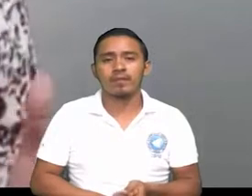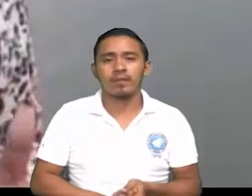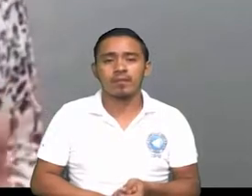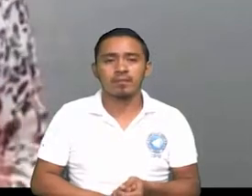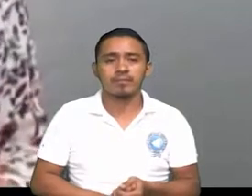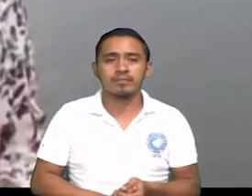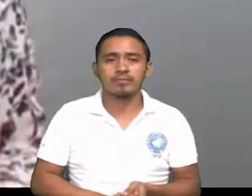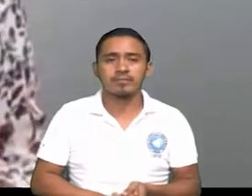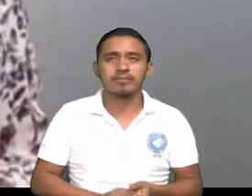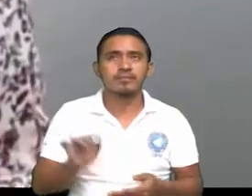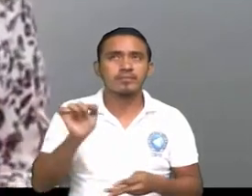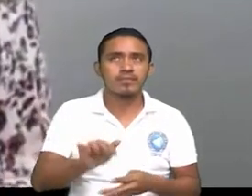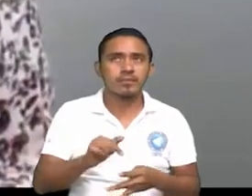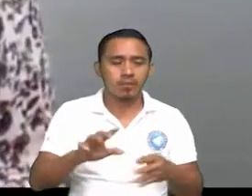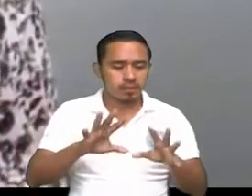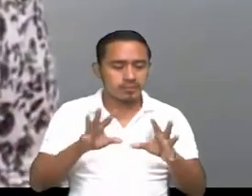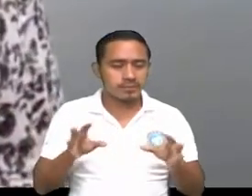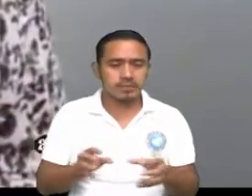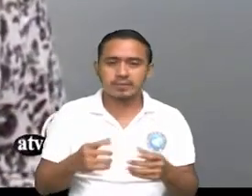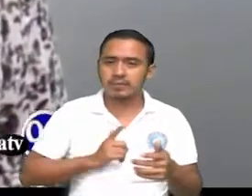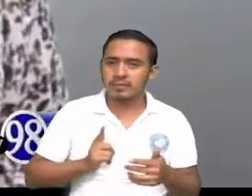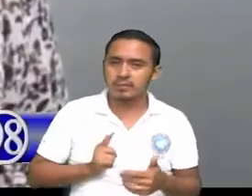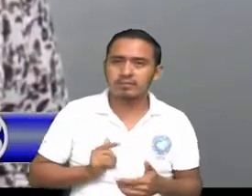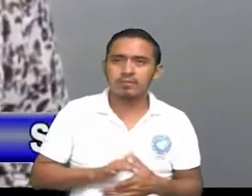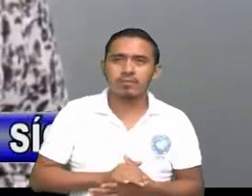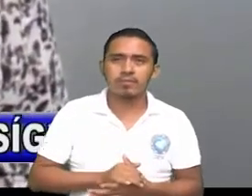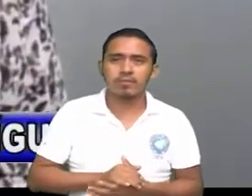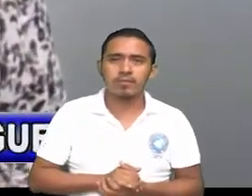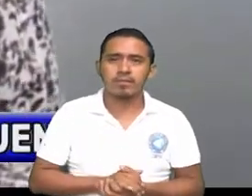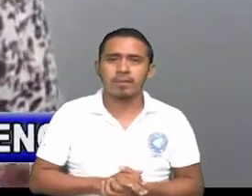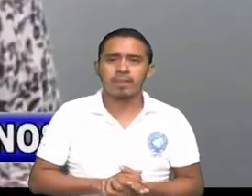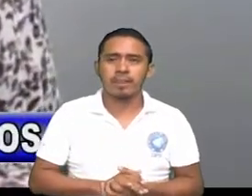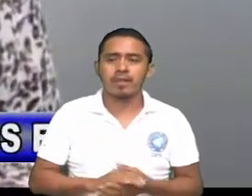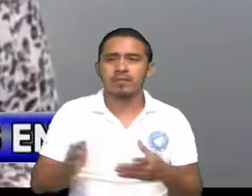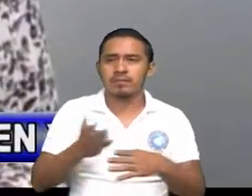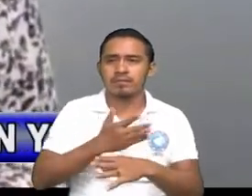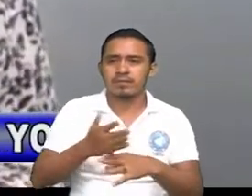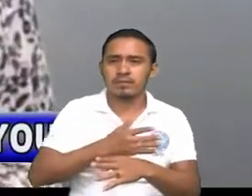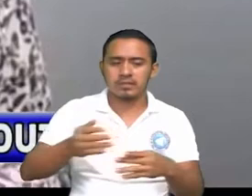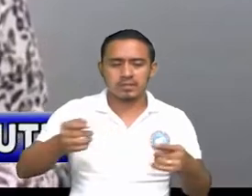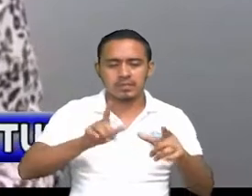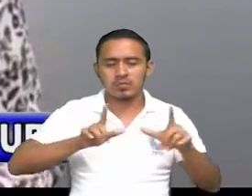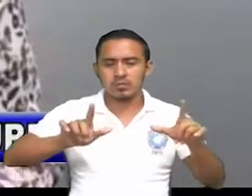Dentro del paquete nosotros ofrecemos varios tours.